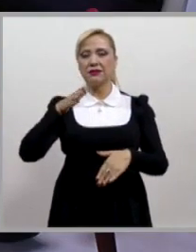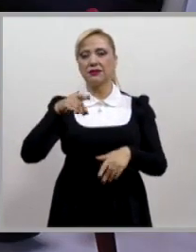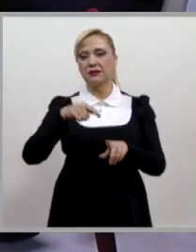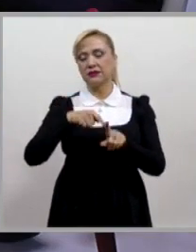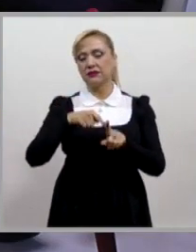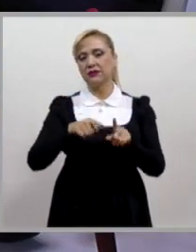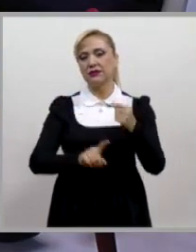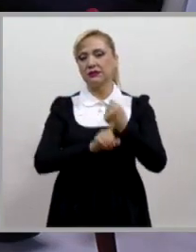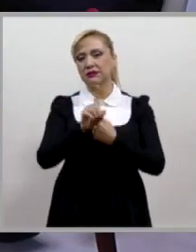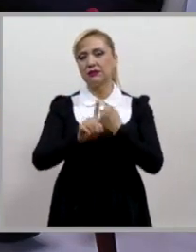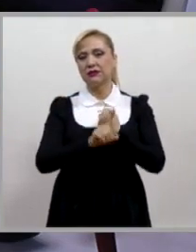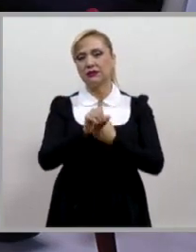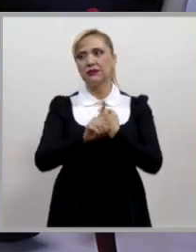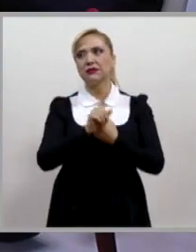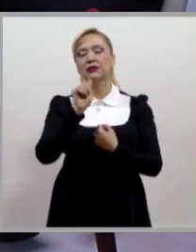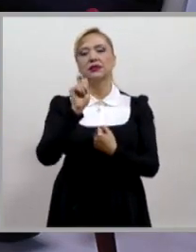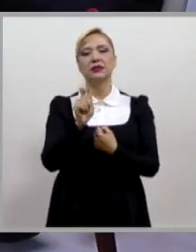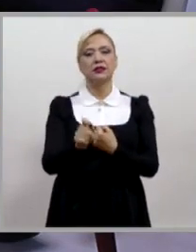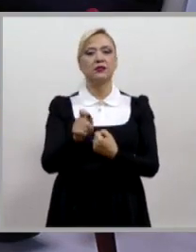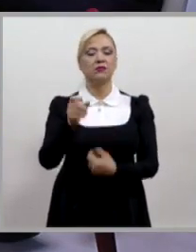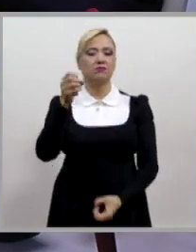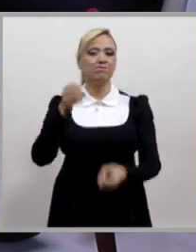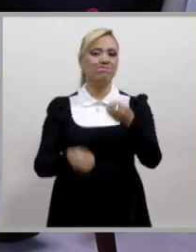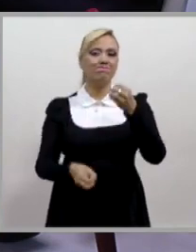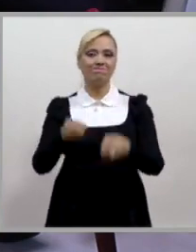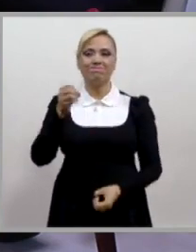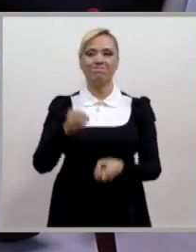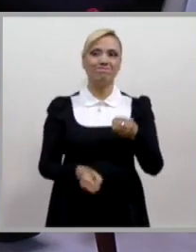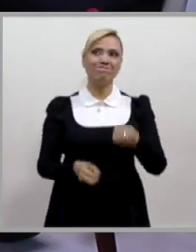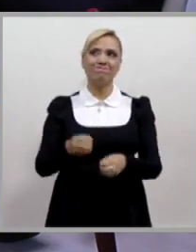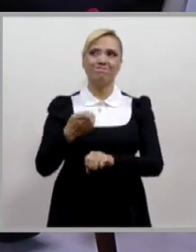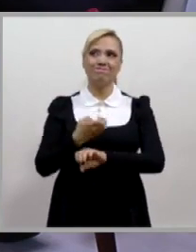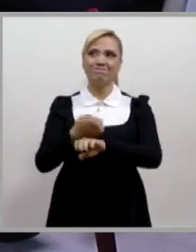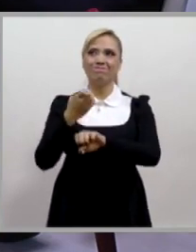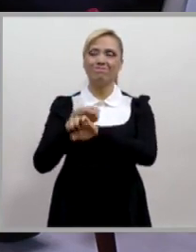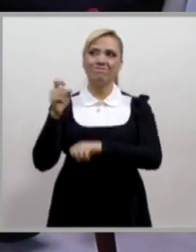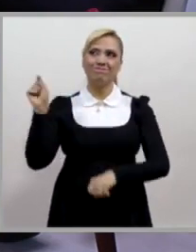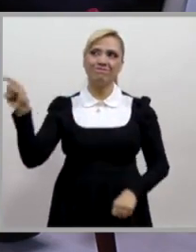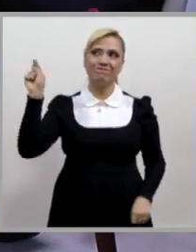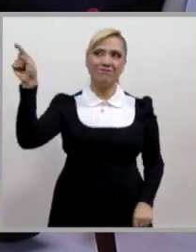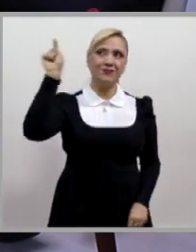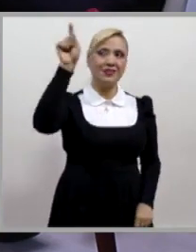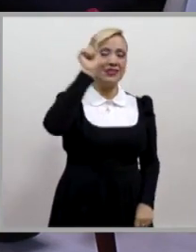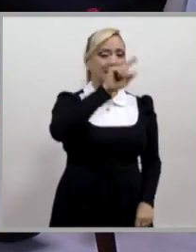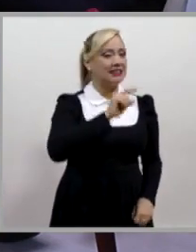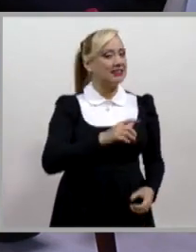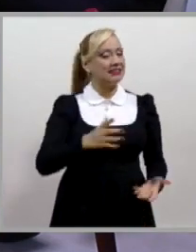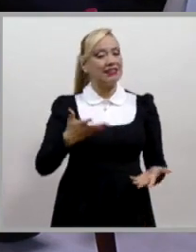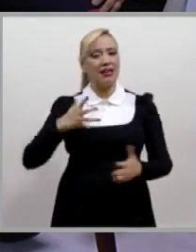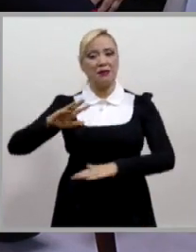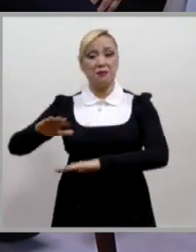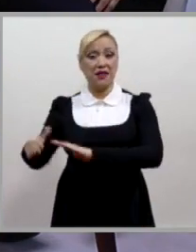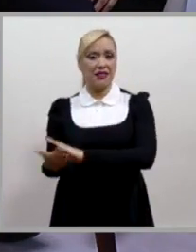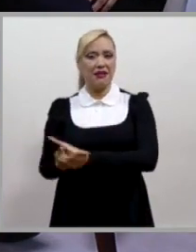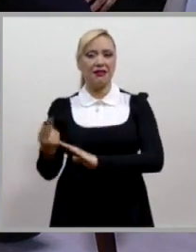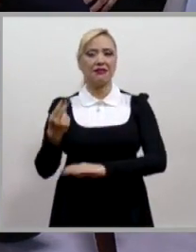varios programas para ese tema, de los poderes judiciales locales. Creo que también hay muchos pendientes ahí que hay que resolver.